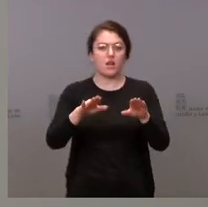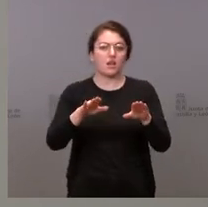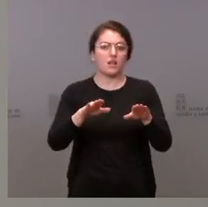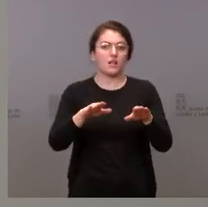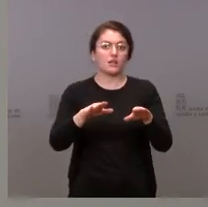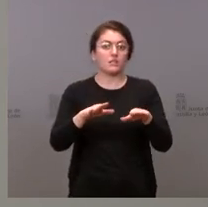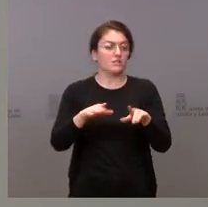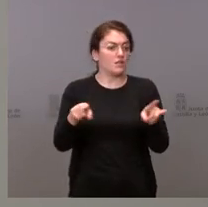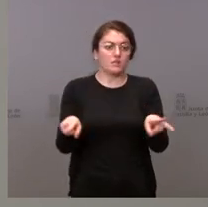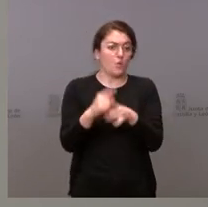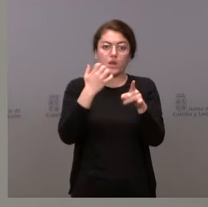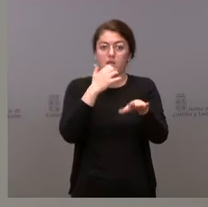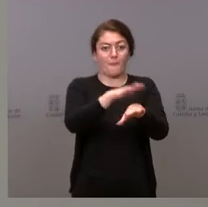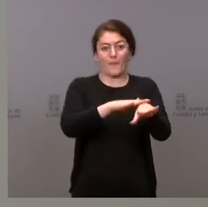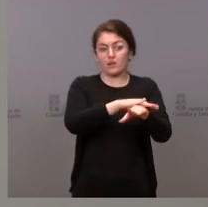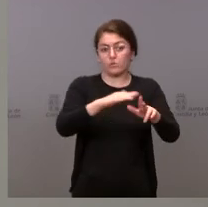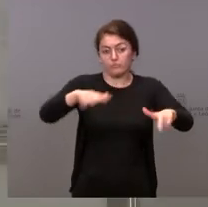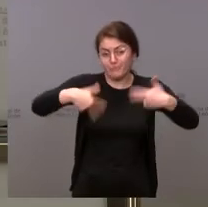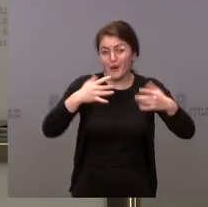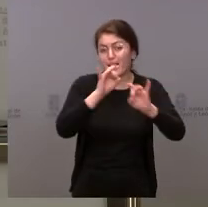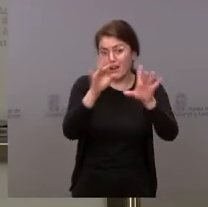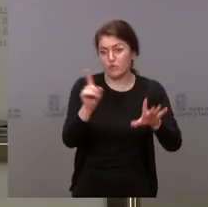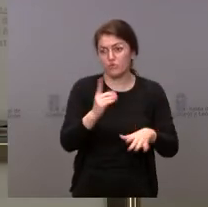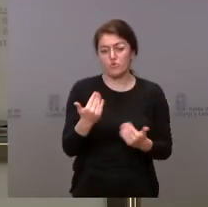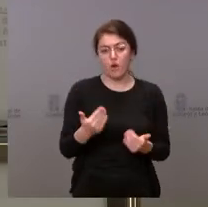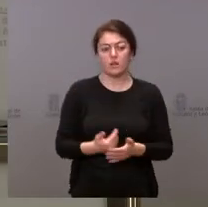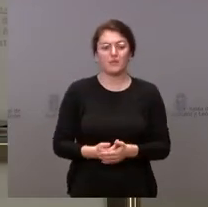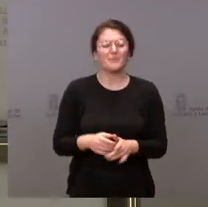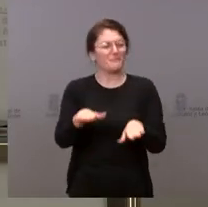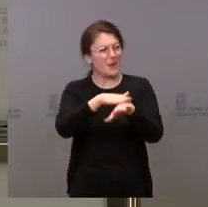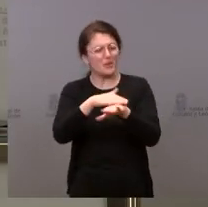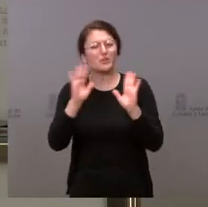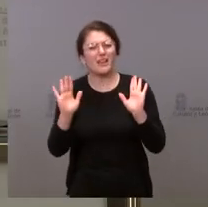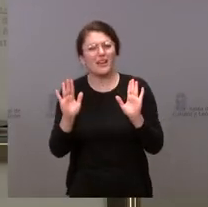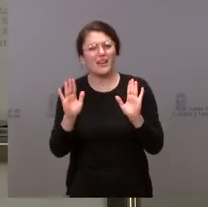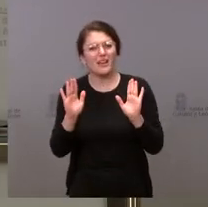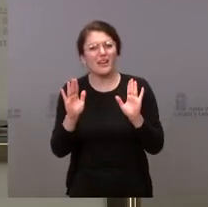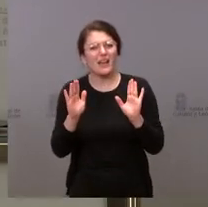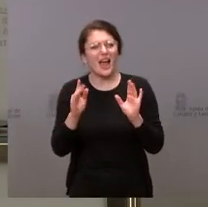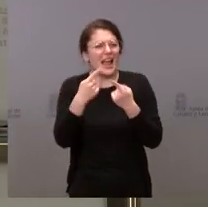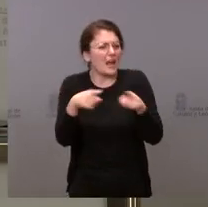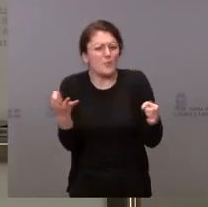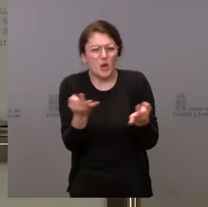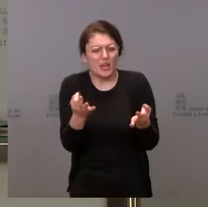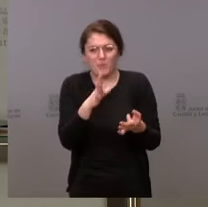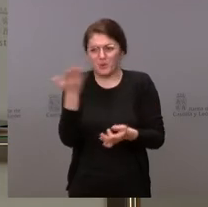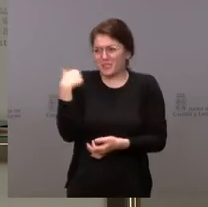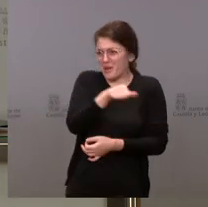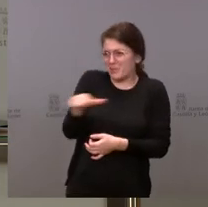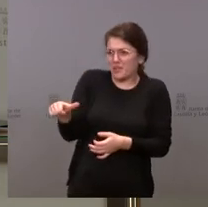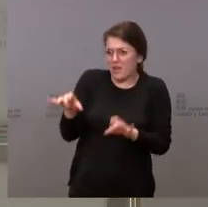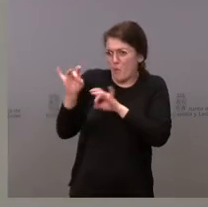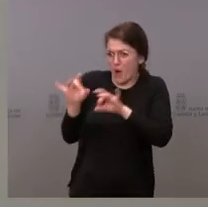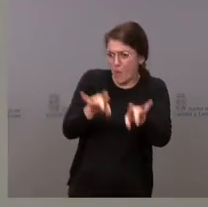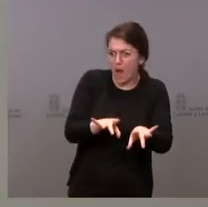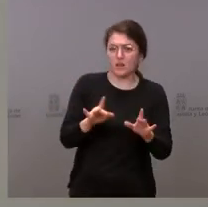del ministro no pero perdón por matizar entonces que ha cambiado porque están en las mismas que la semana pasada ha cambiado que tenemos una